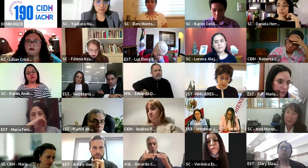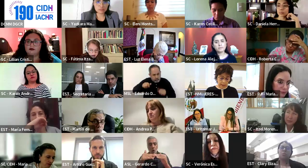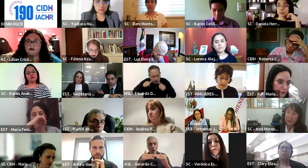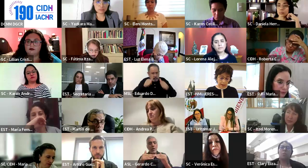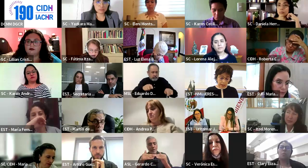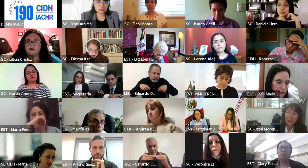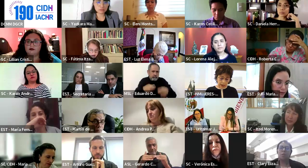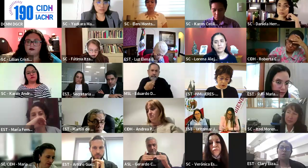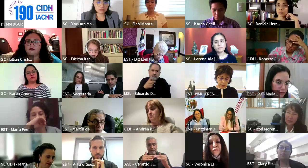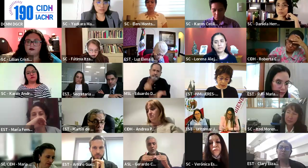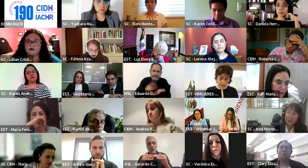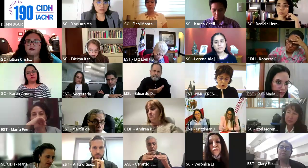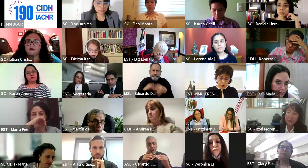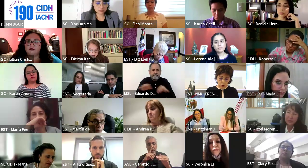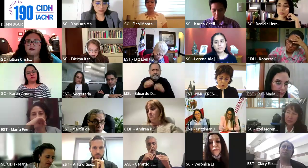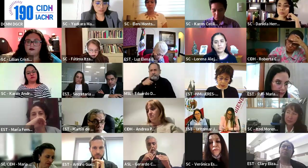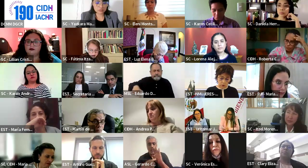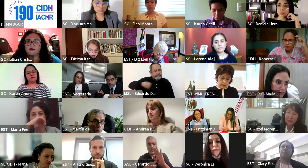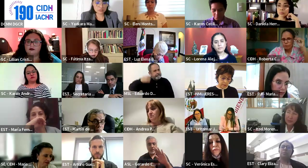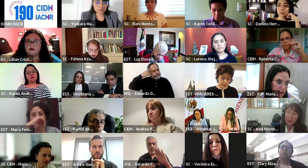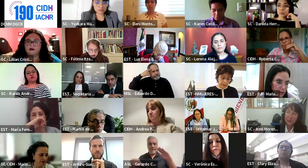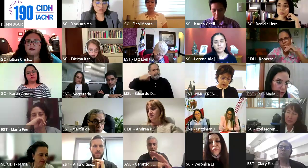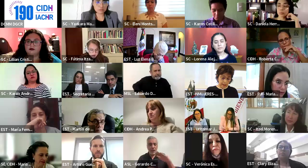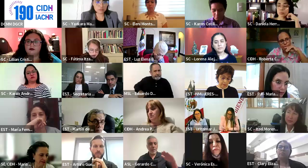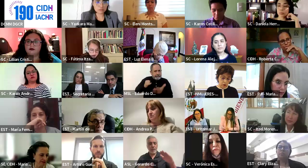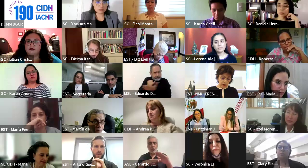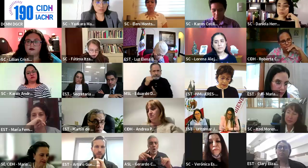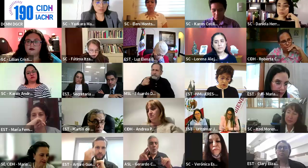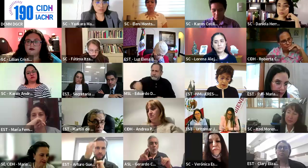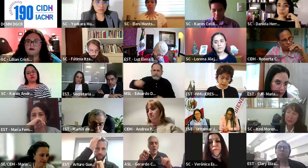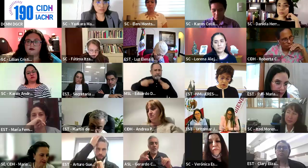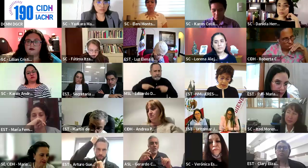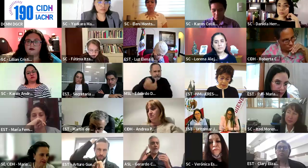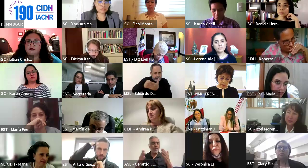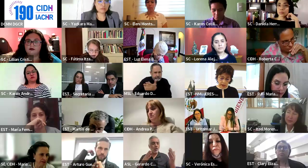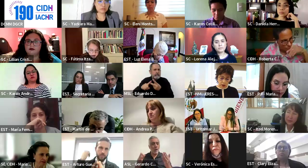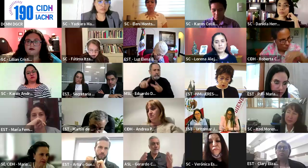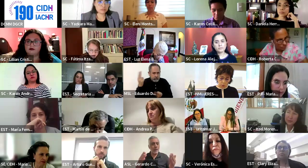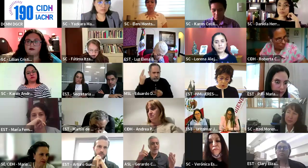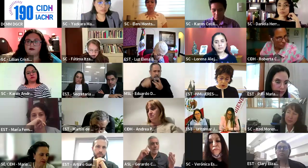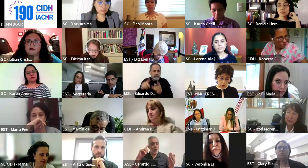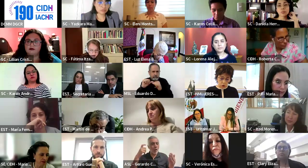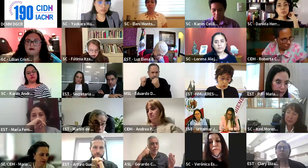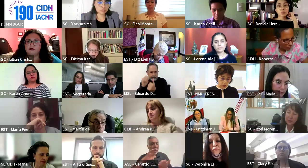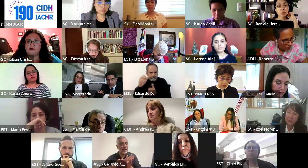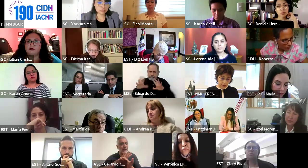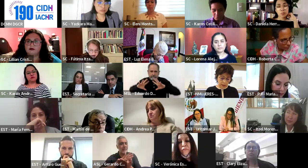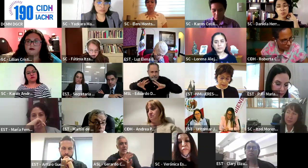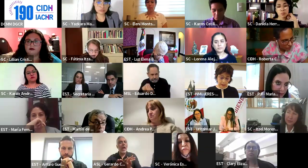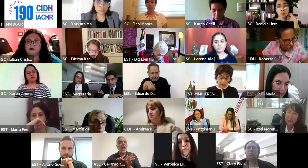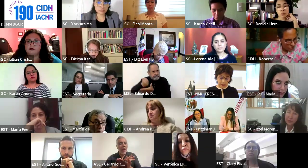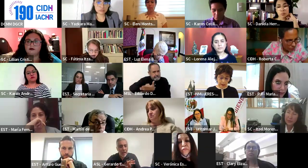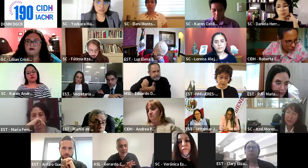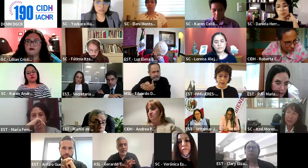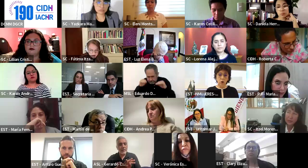insumo fundamental para la toma de decisiones de gobierno, activistas, academia y organizaciones de la sociedad civil, por lo que no solo es una